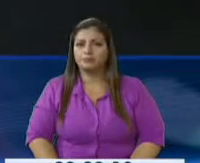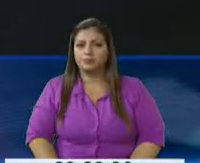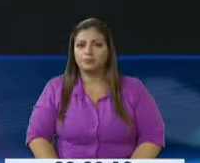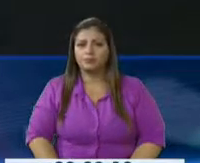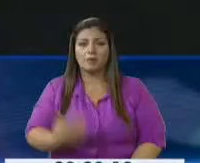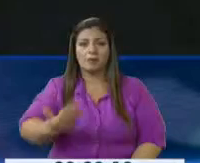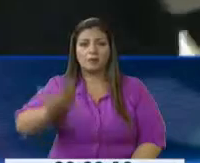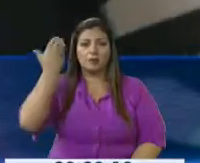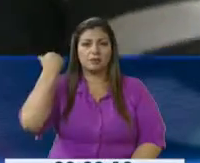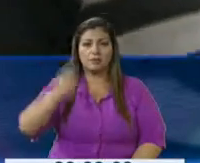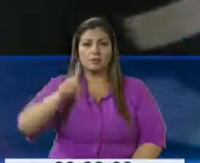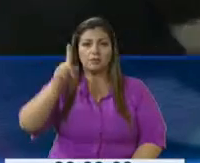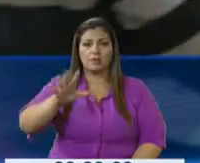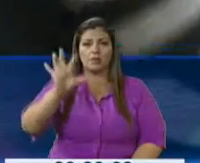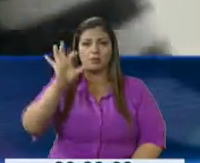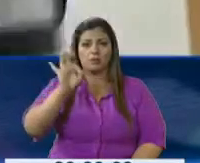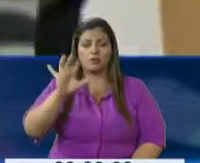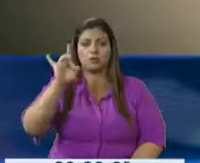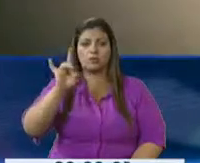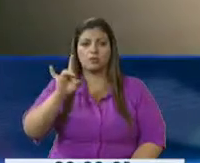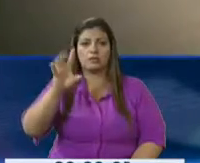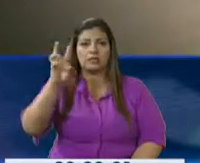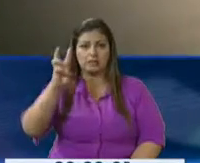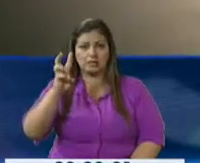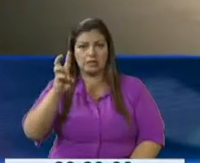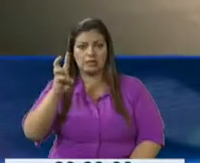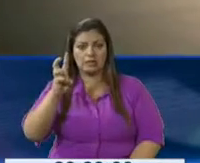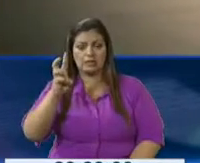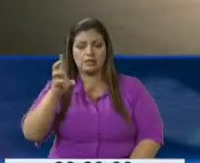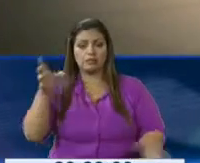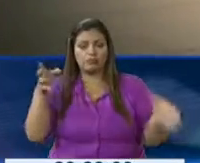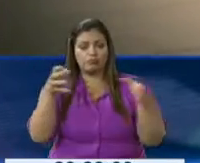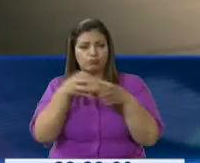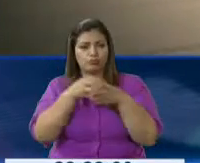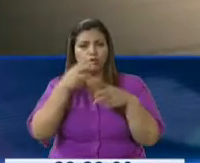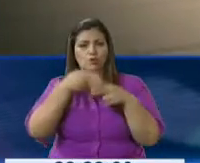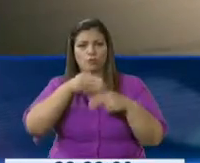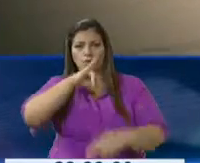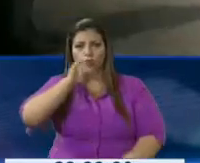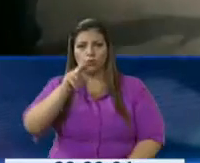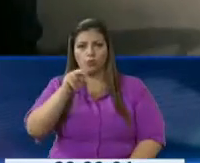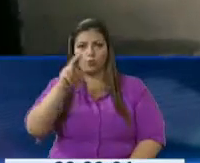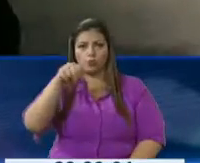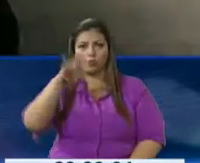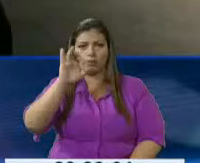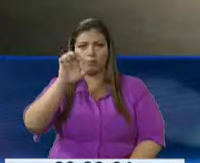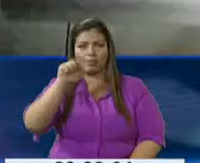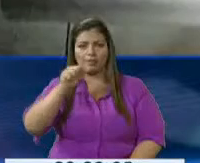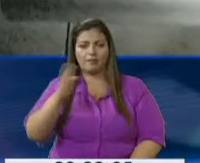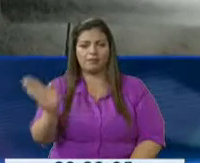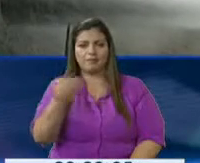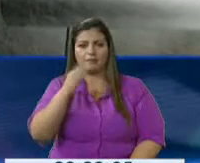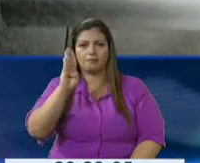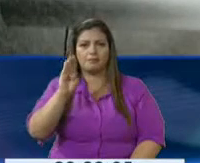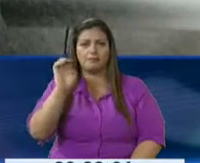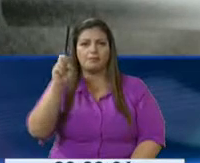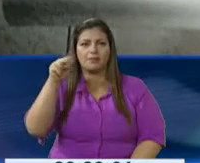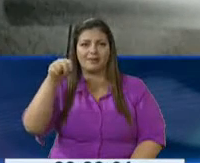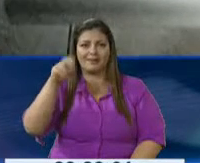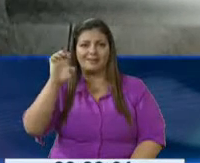año de 1986, resolvimos en conjunto el poder crear la primera unidad de quemados en el hospital,